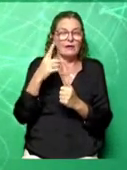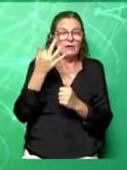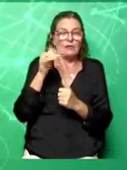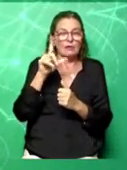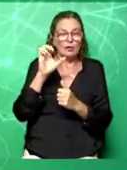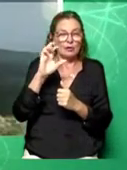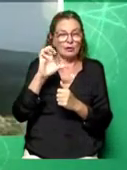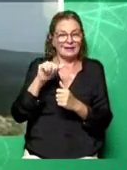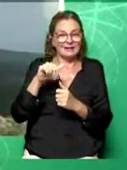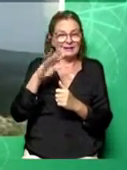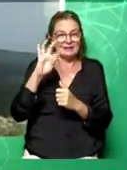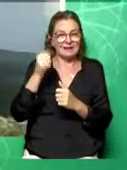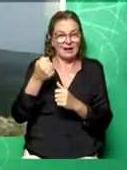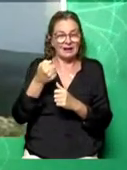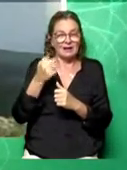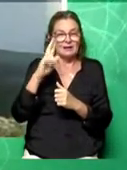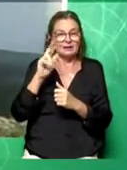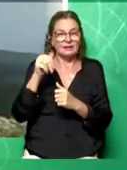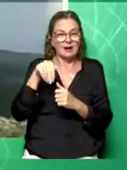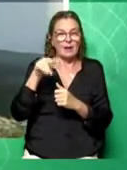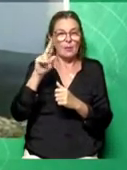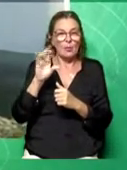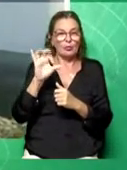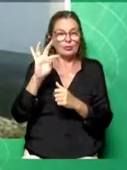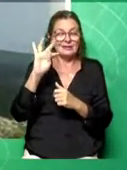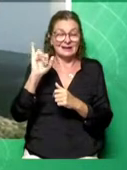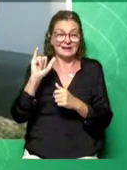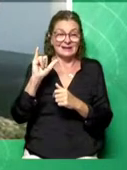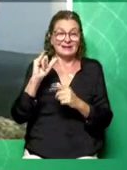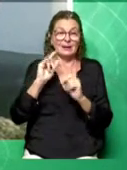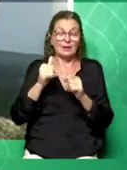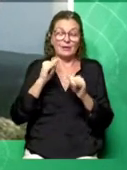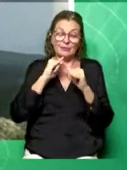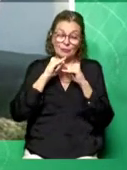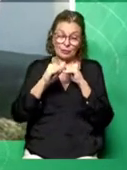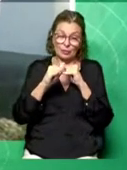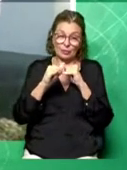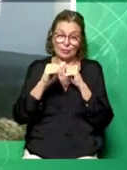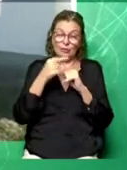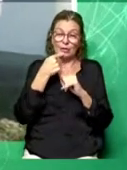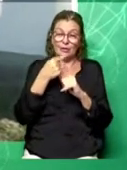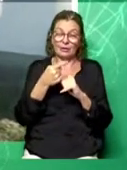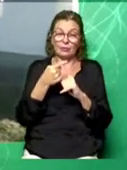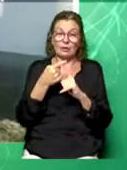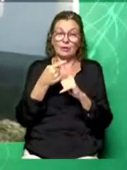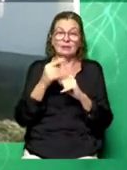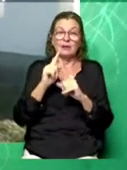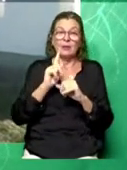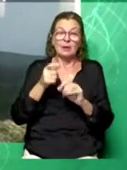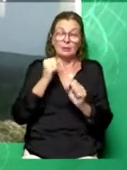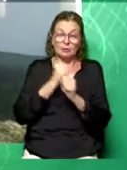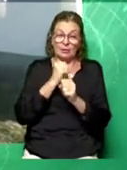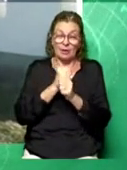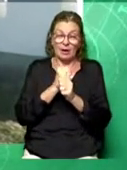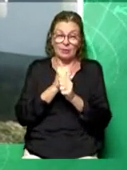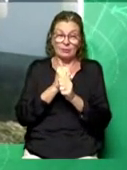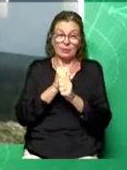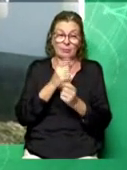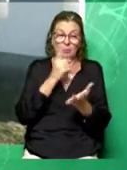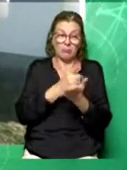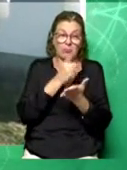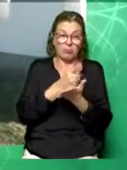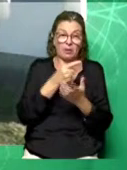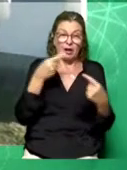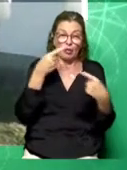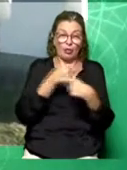Néstor Ramuspe, que también había sido acusado por militantes y también por funcionarias de maltrato laboral